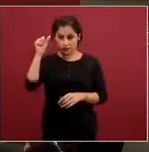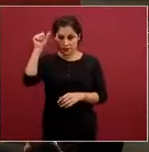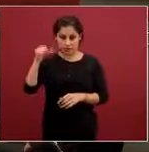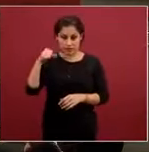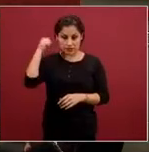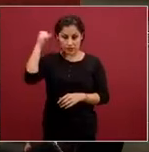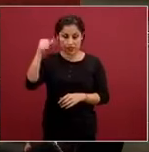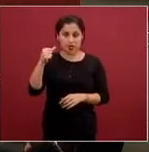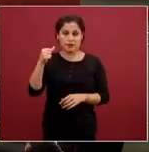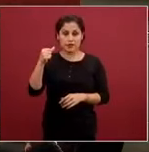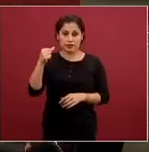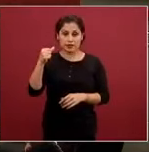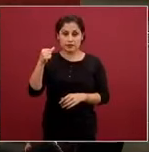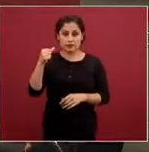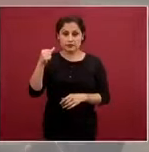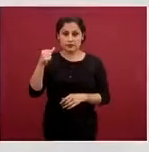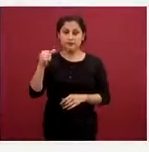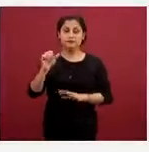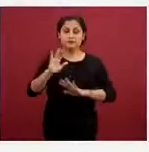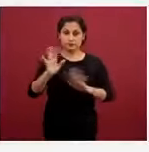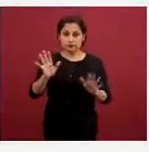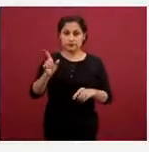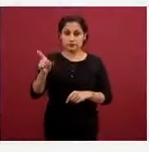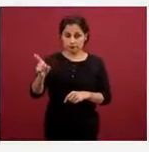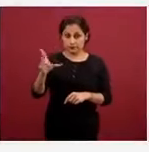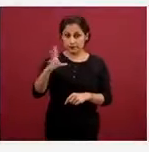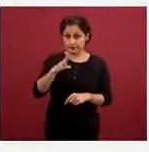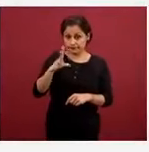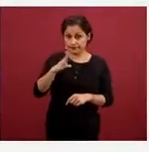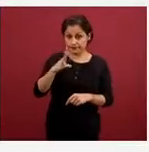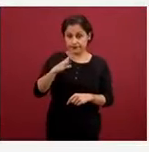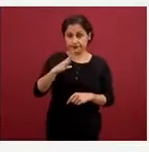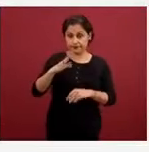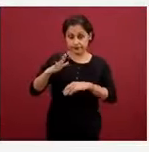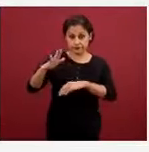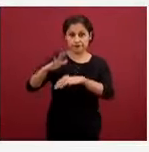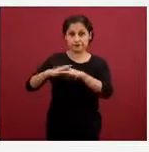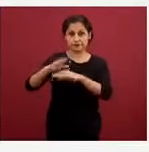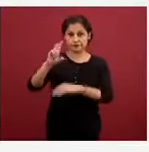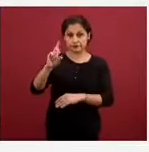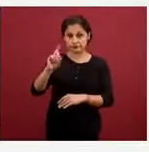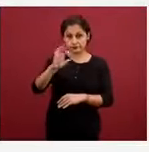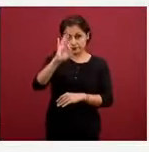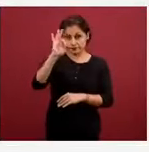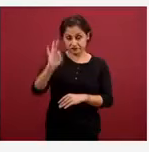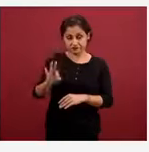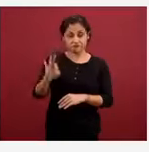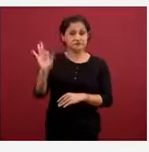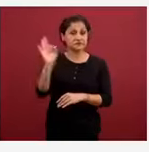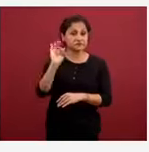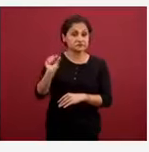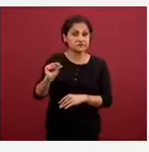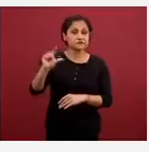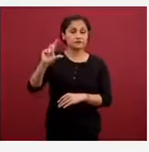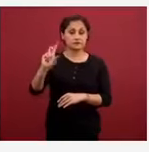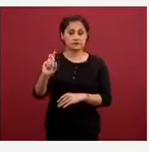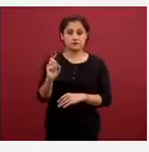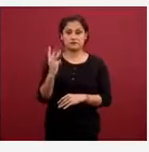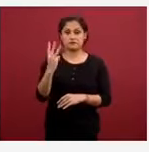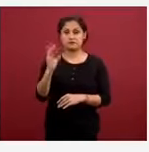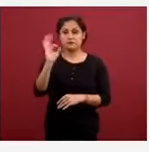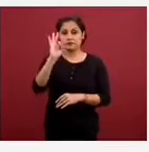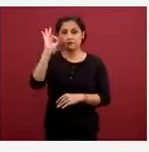se supera la positividad del 30%. De hecho, estaríamos prácticamente ya en un 33%